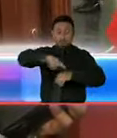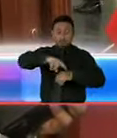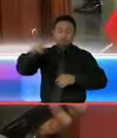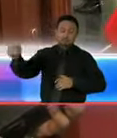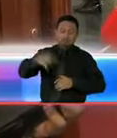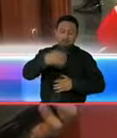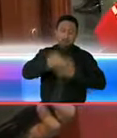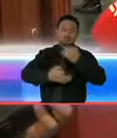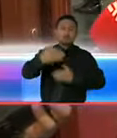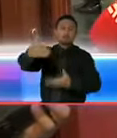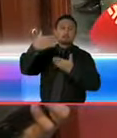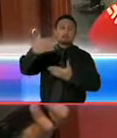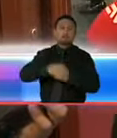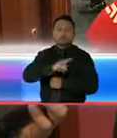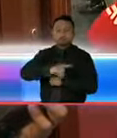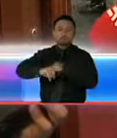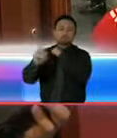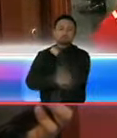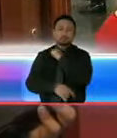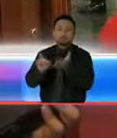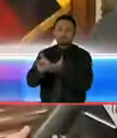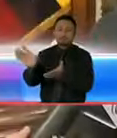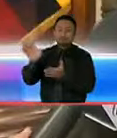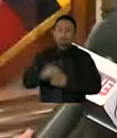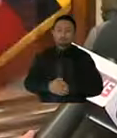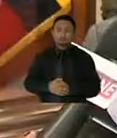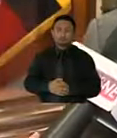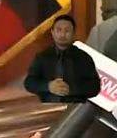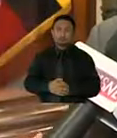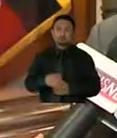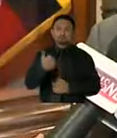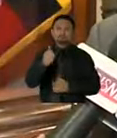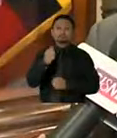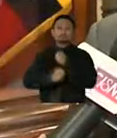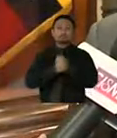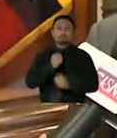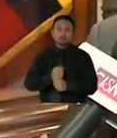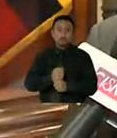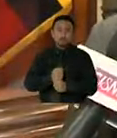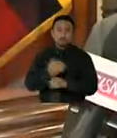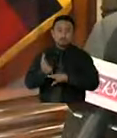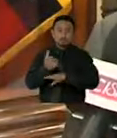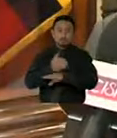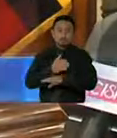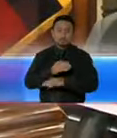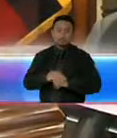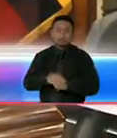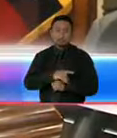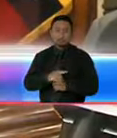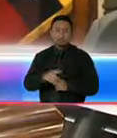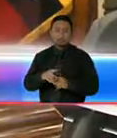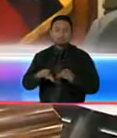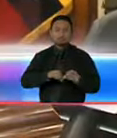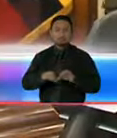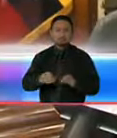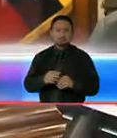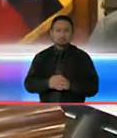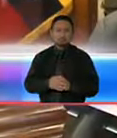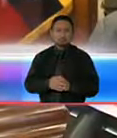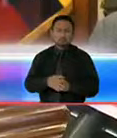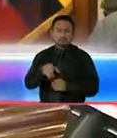llamado a juicio político, censurado y destituido. De 10 años en donde se estableció a claridad de que no